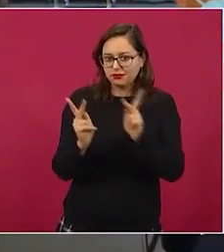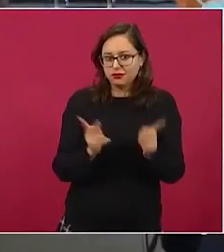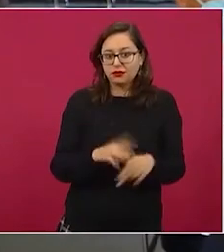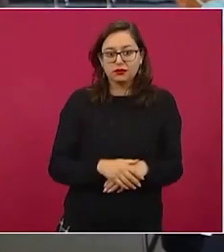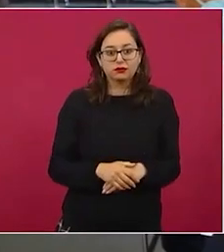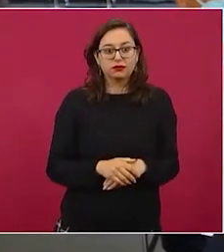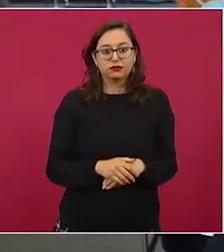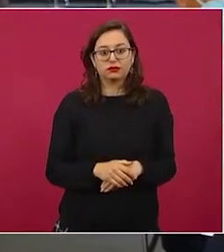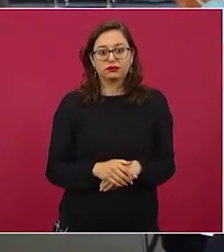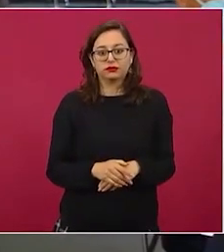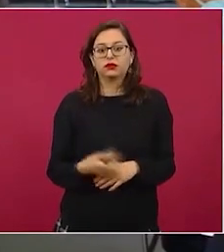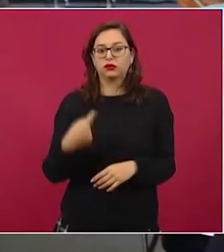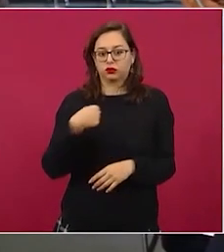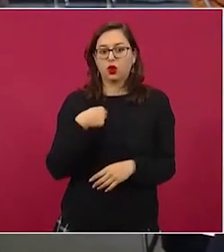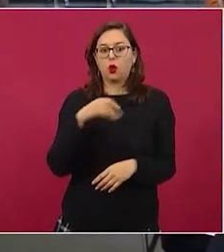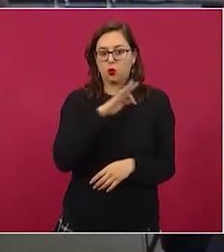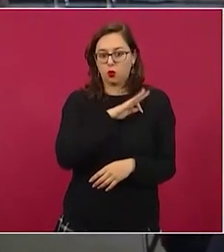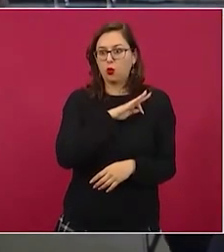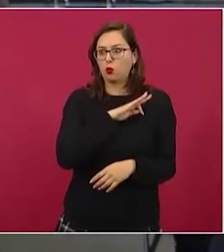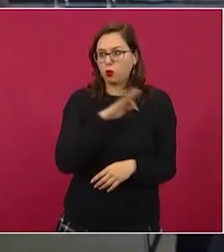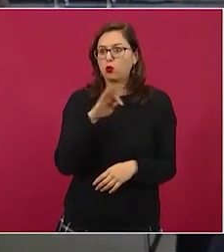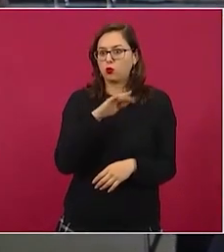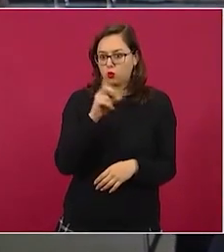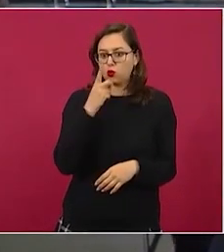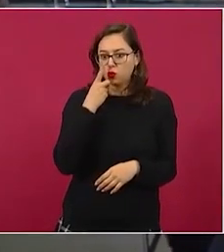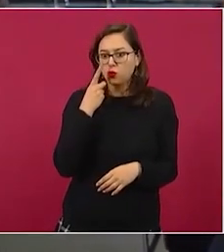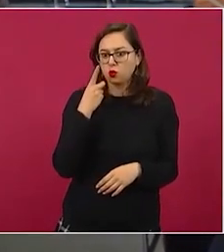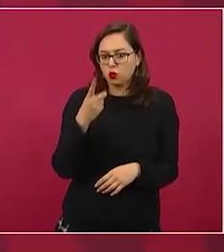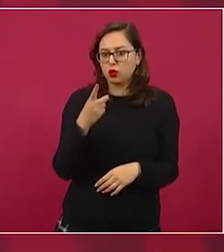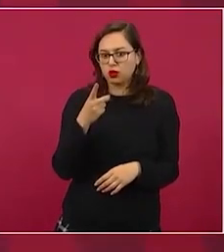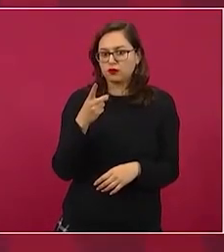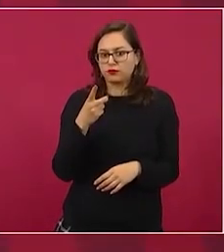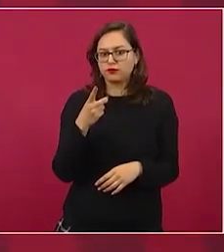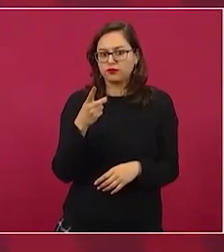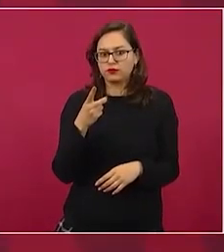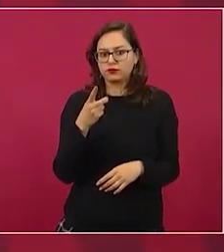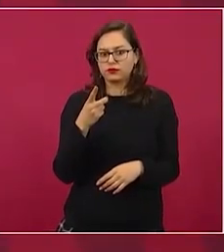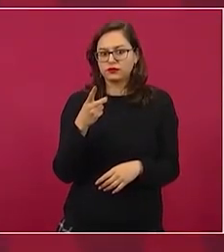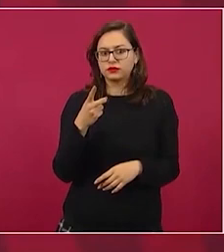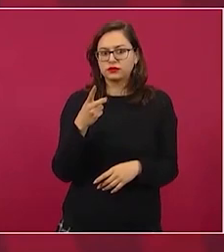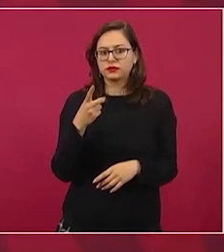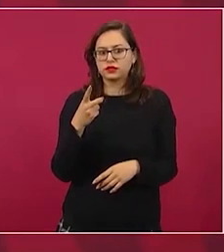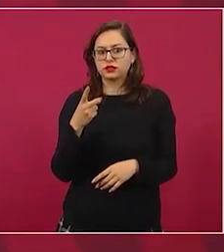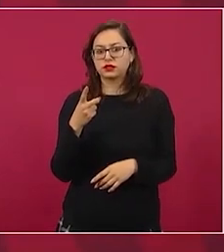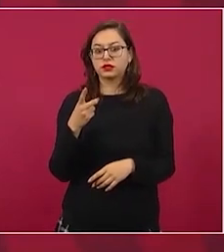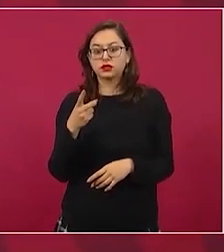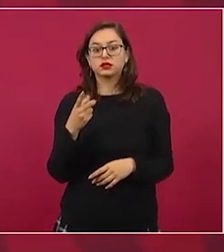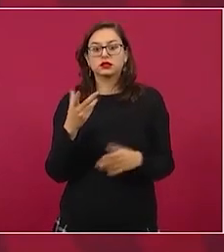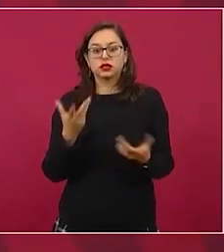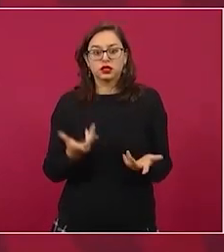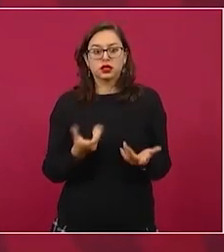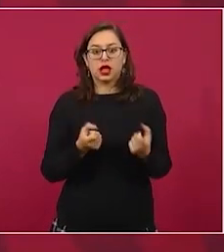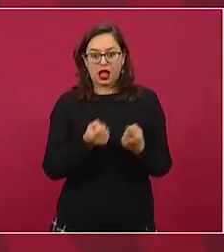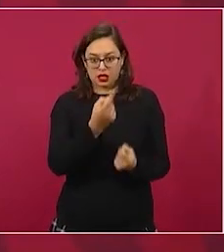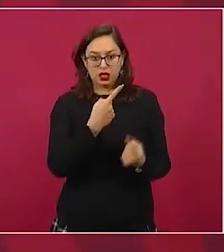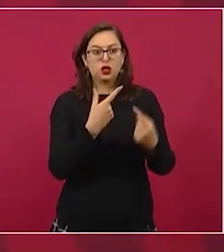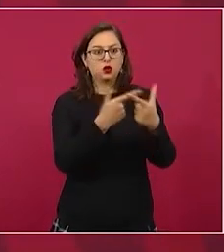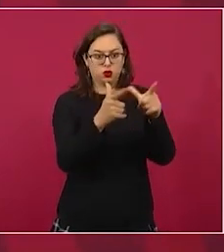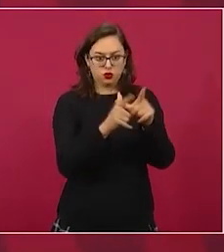Este, te puedo decir dónde hay este, grupos que